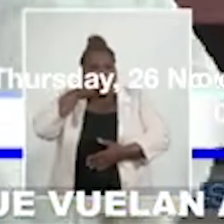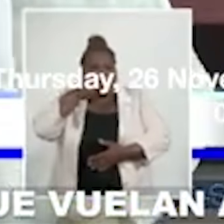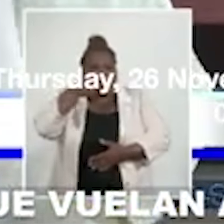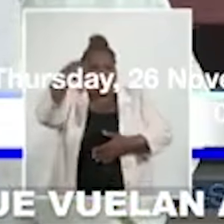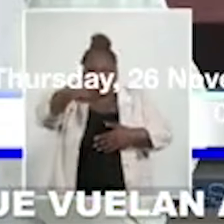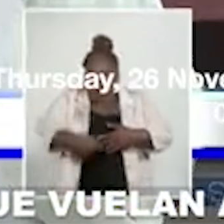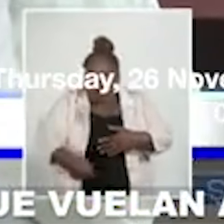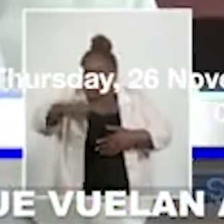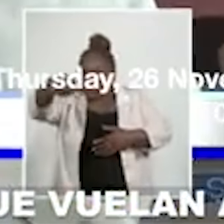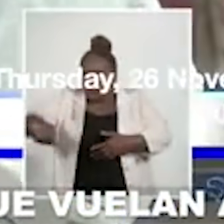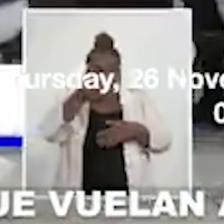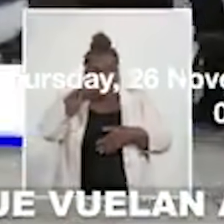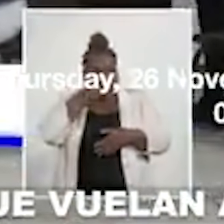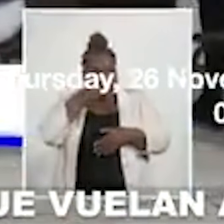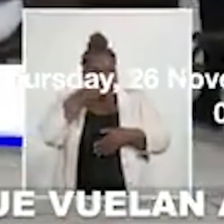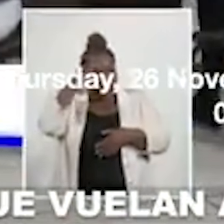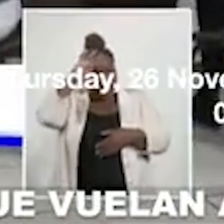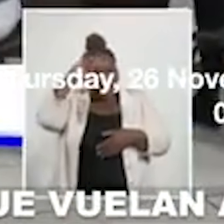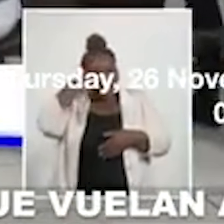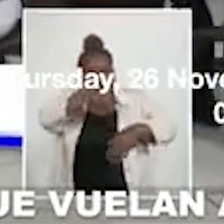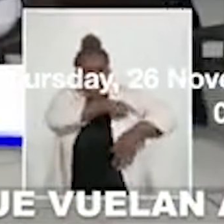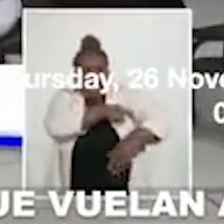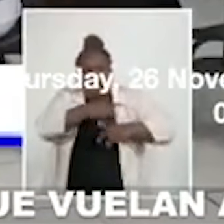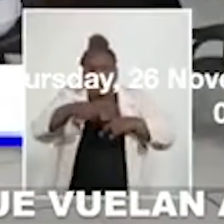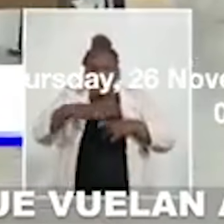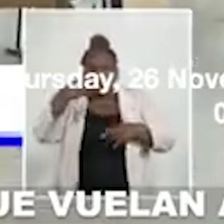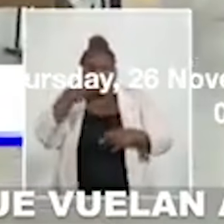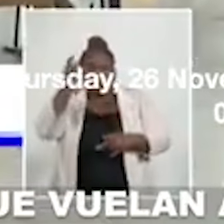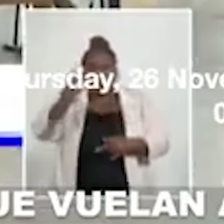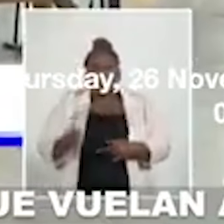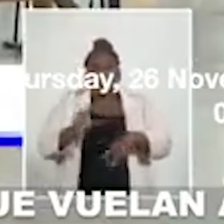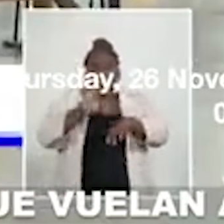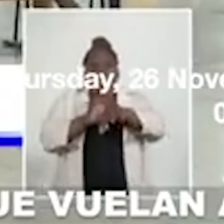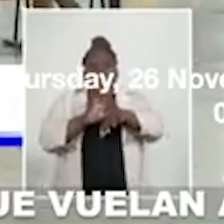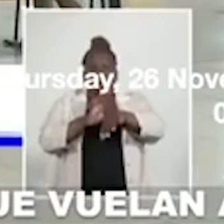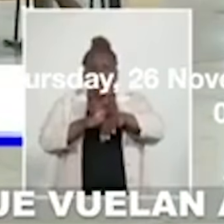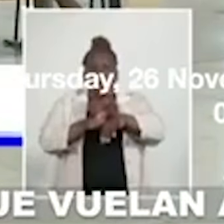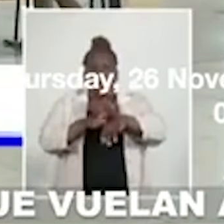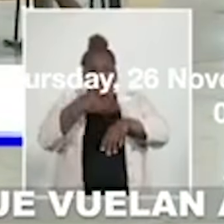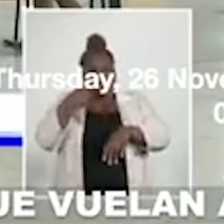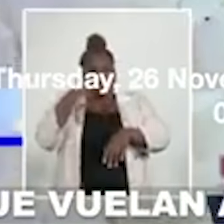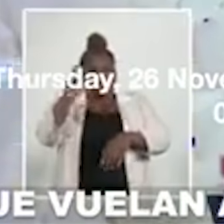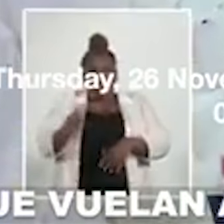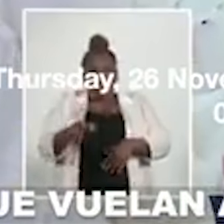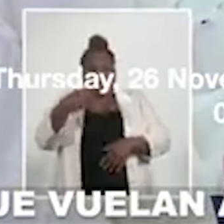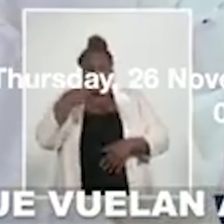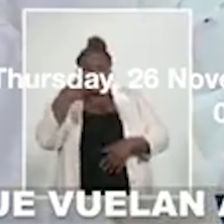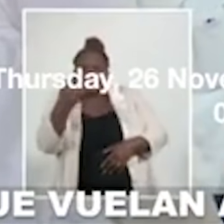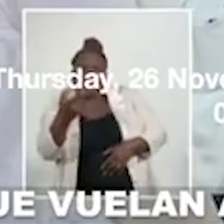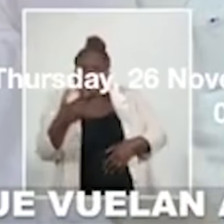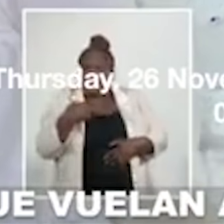de 15 kilogramos documentados hacia Cuba. Este entraría dentro de su tarifa básico, que incluye web